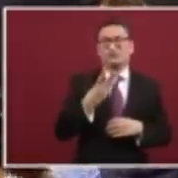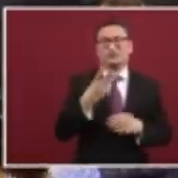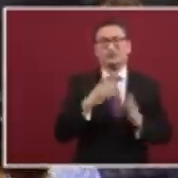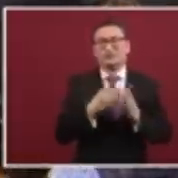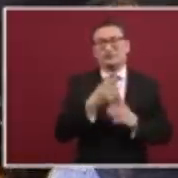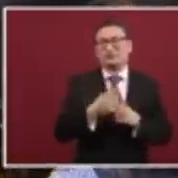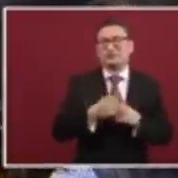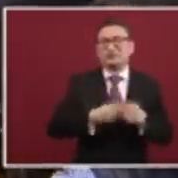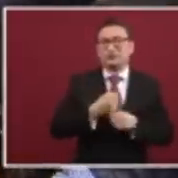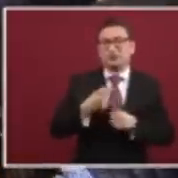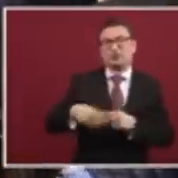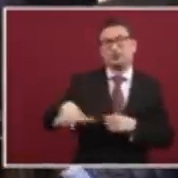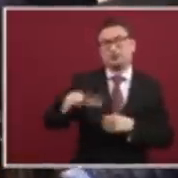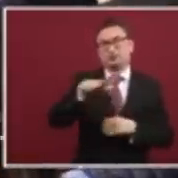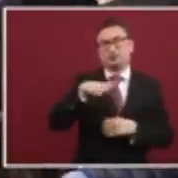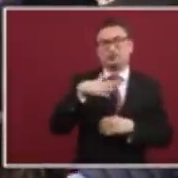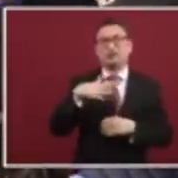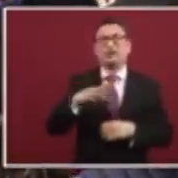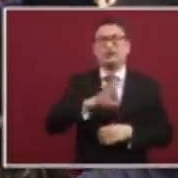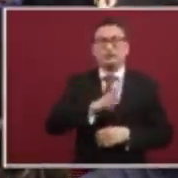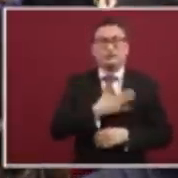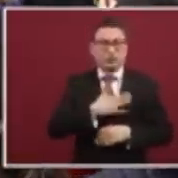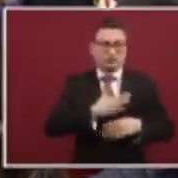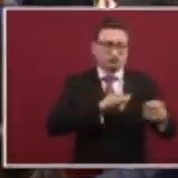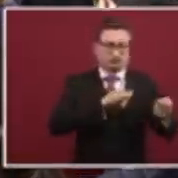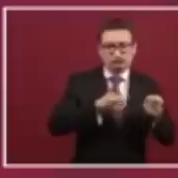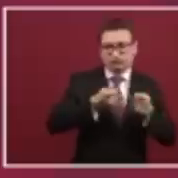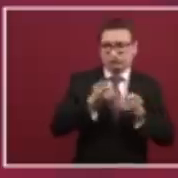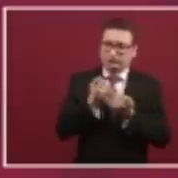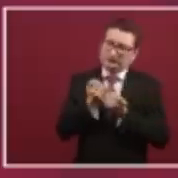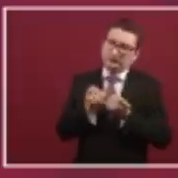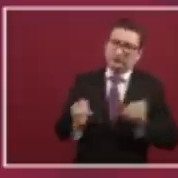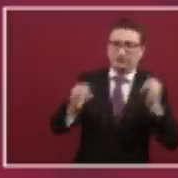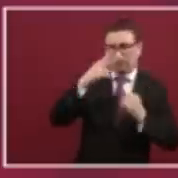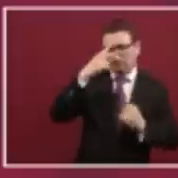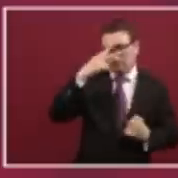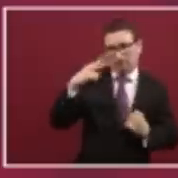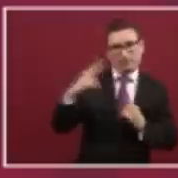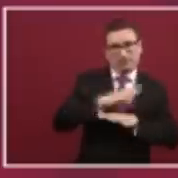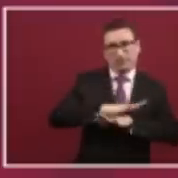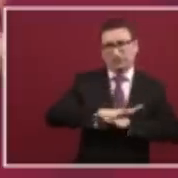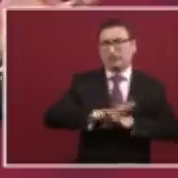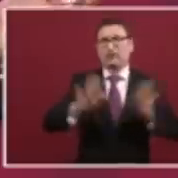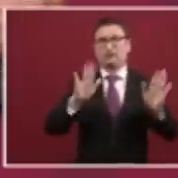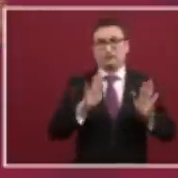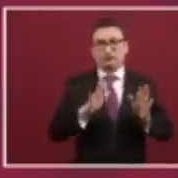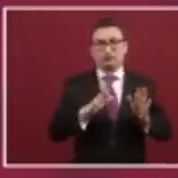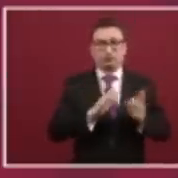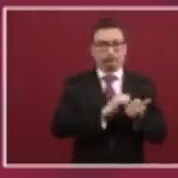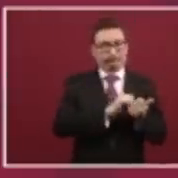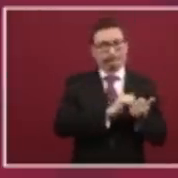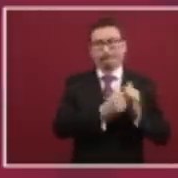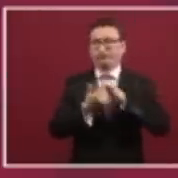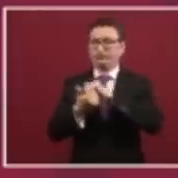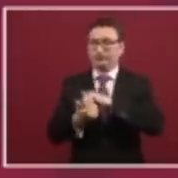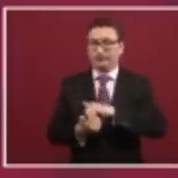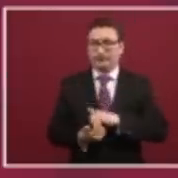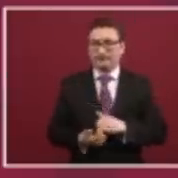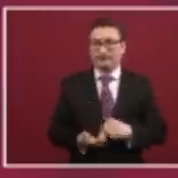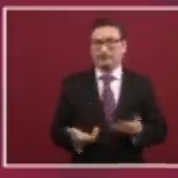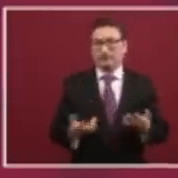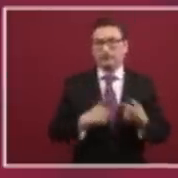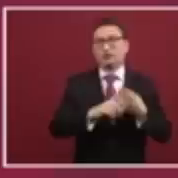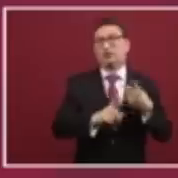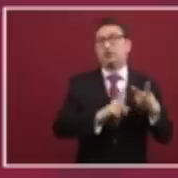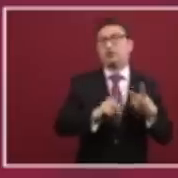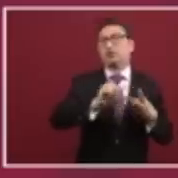de dominación colonial, México se convierte en un país independiente, pues es una transformación.